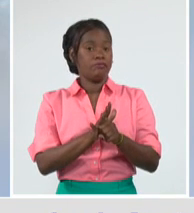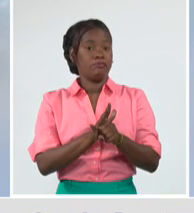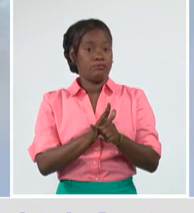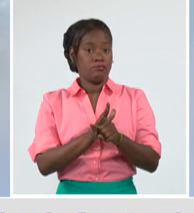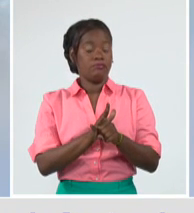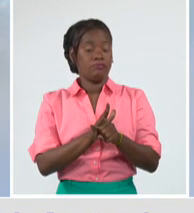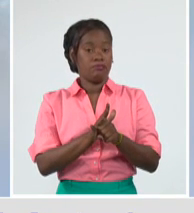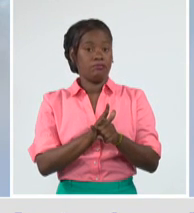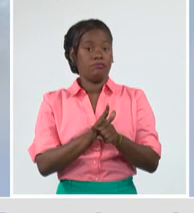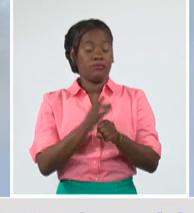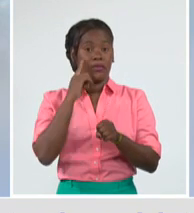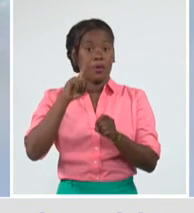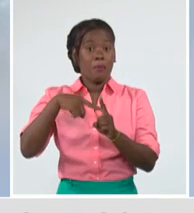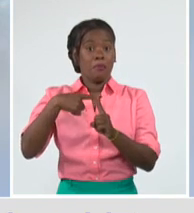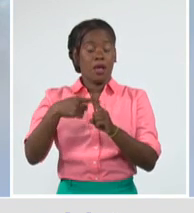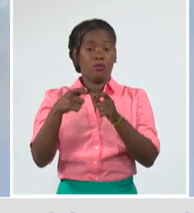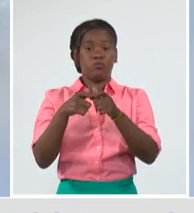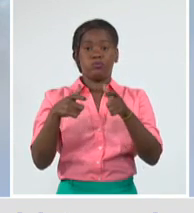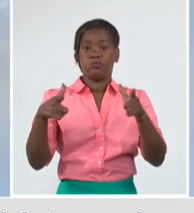447 más. Se